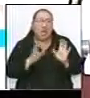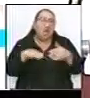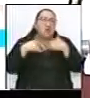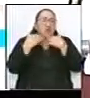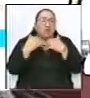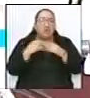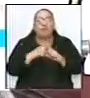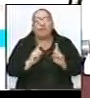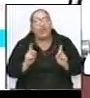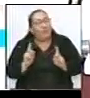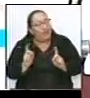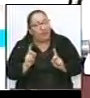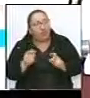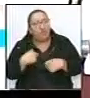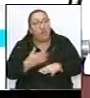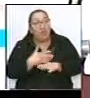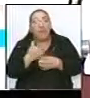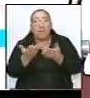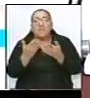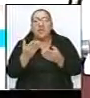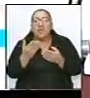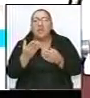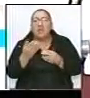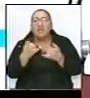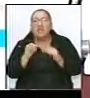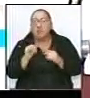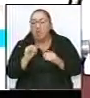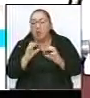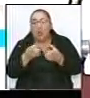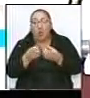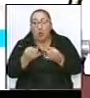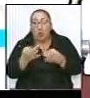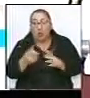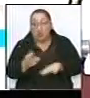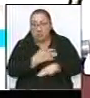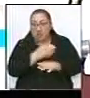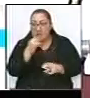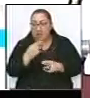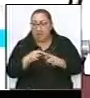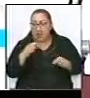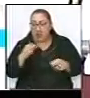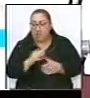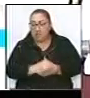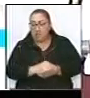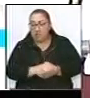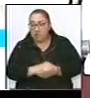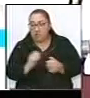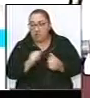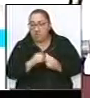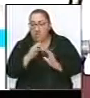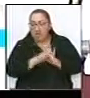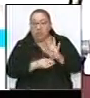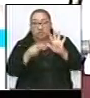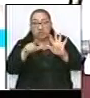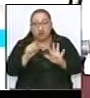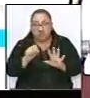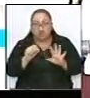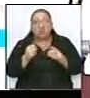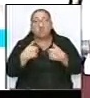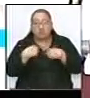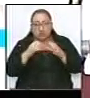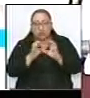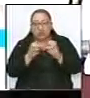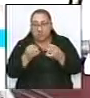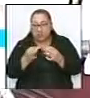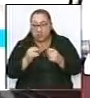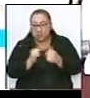he pedido la información del quórum con el cual hemos iniciado. El último pleno sí hemos iniciado con menos de 70, pero hemos tenido quórum,